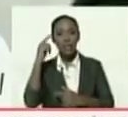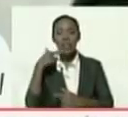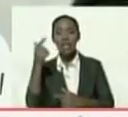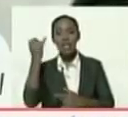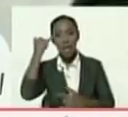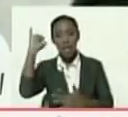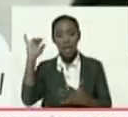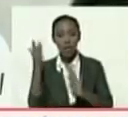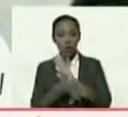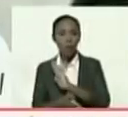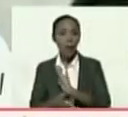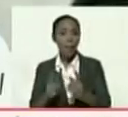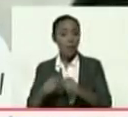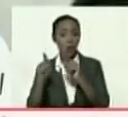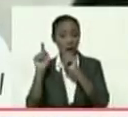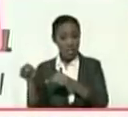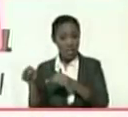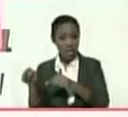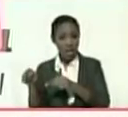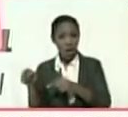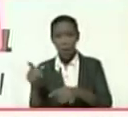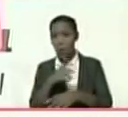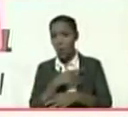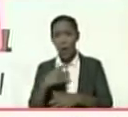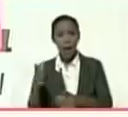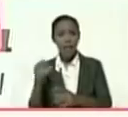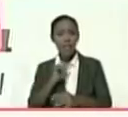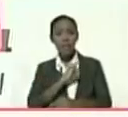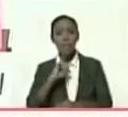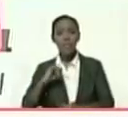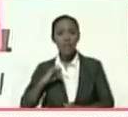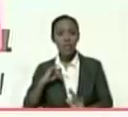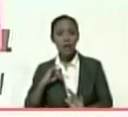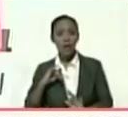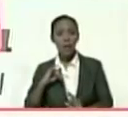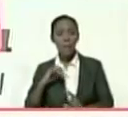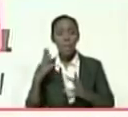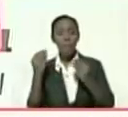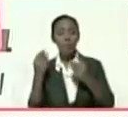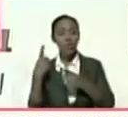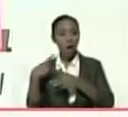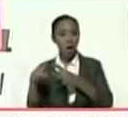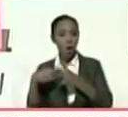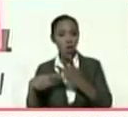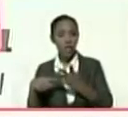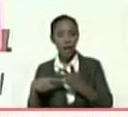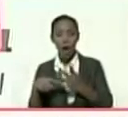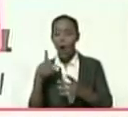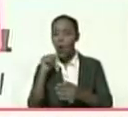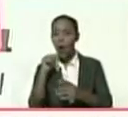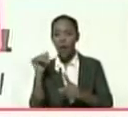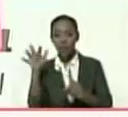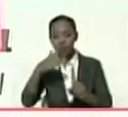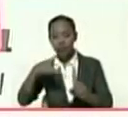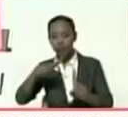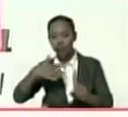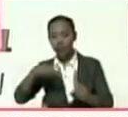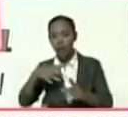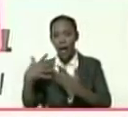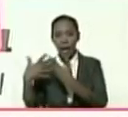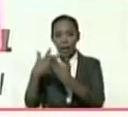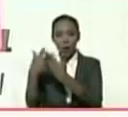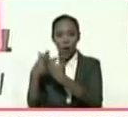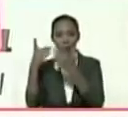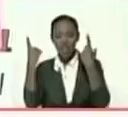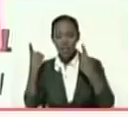Supuestamente, pero eso nos hacía a nosotros mucho más independientes para muchas cosas. No tenía la influencia de Estados Unidos. Las decisiones